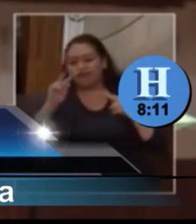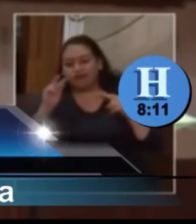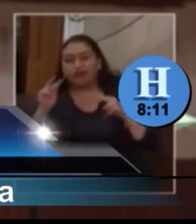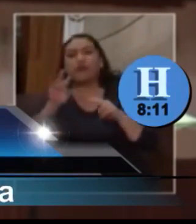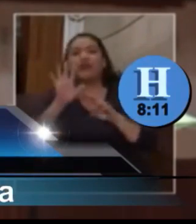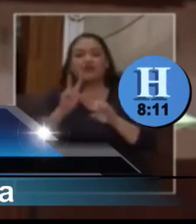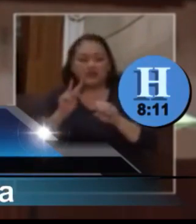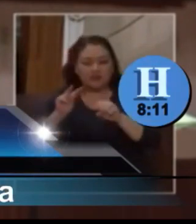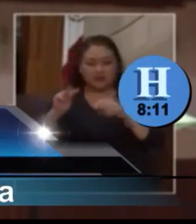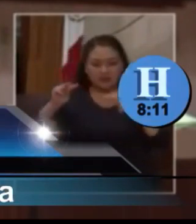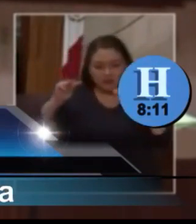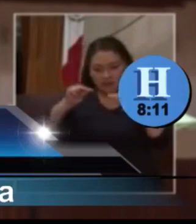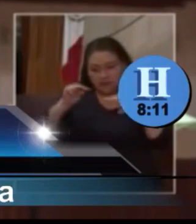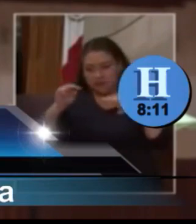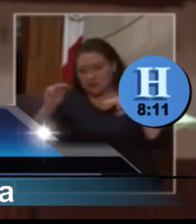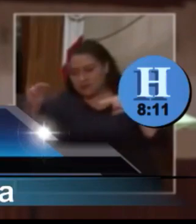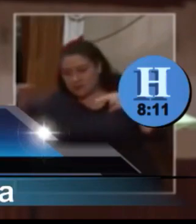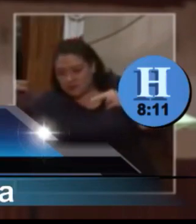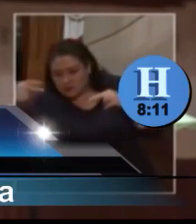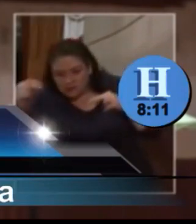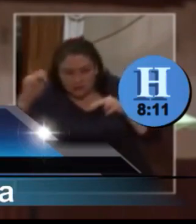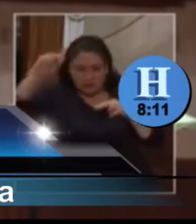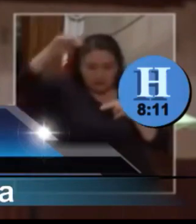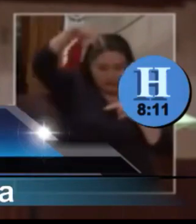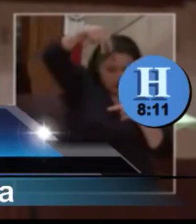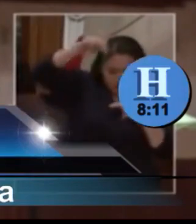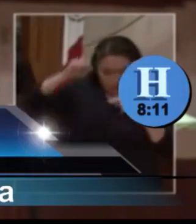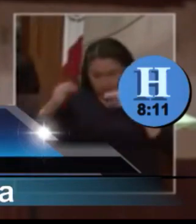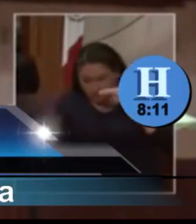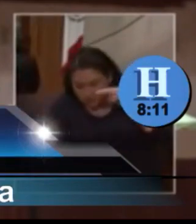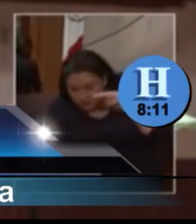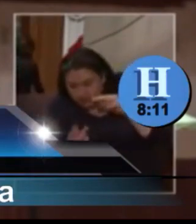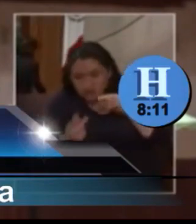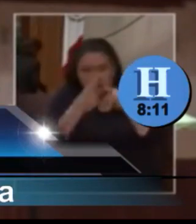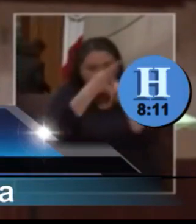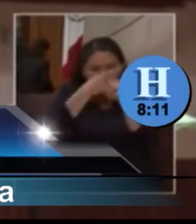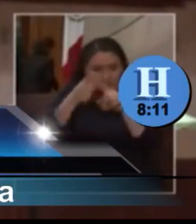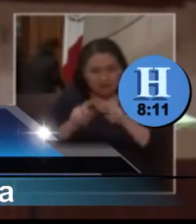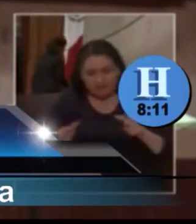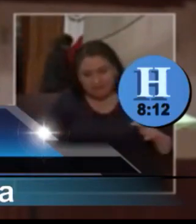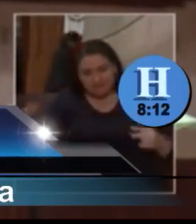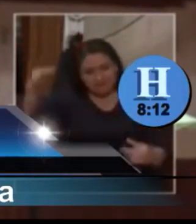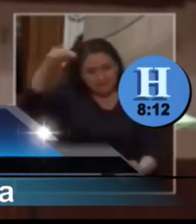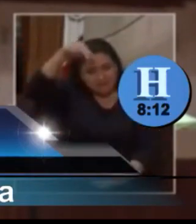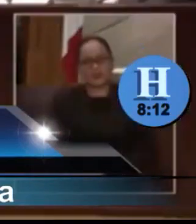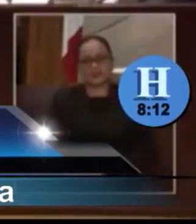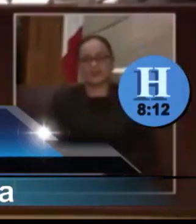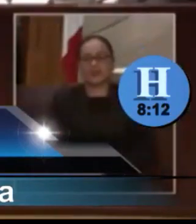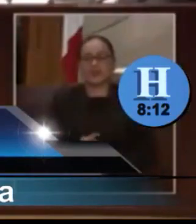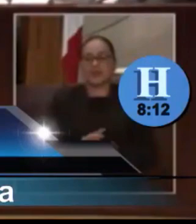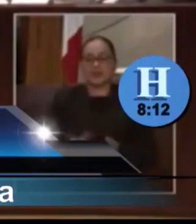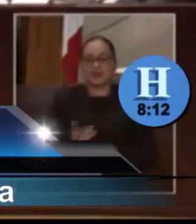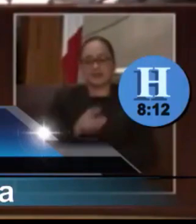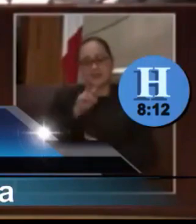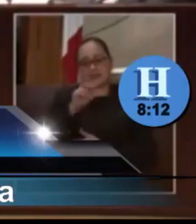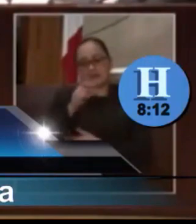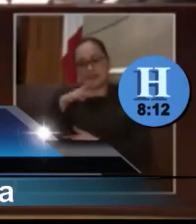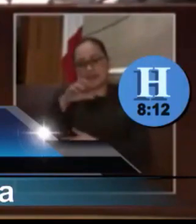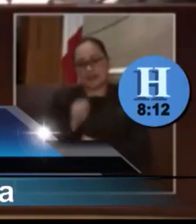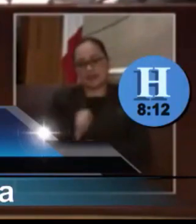40 millones de pesos en efectivo o retirar más de 64 millones de pesos en efectivo de un fideicomiso en tiempos electorales